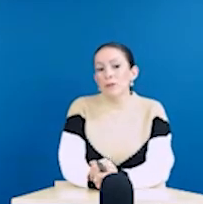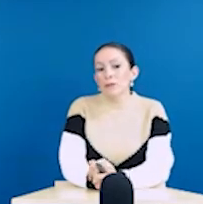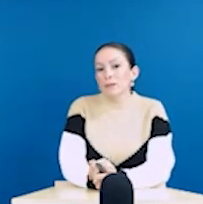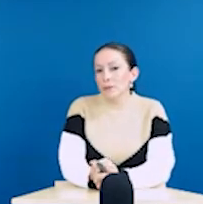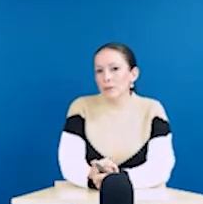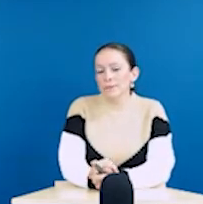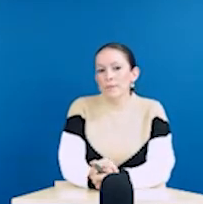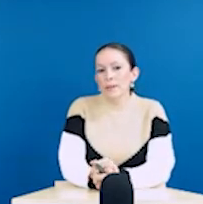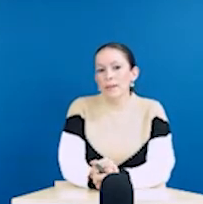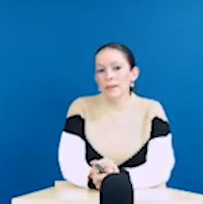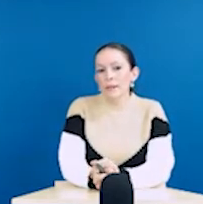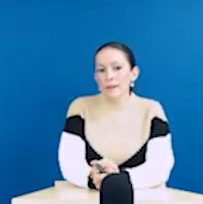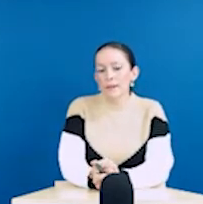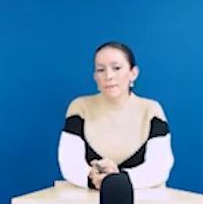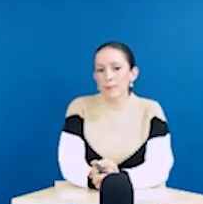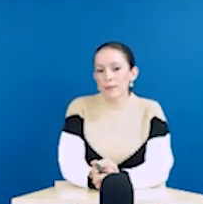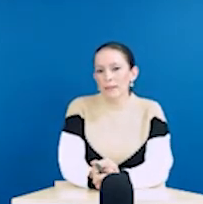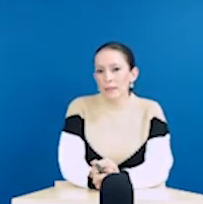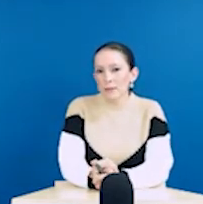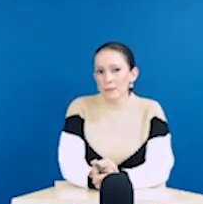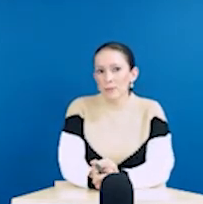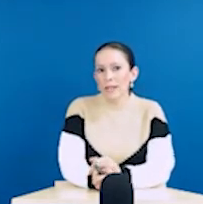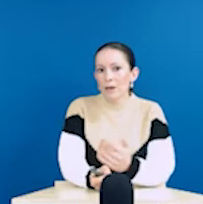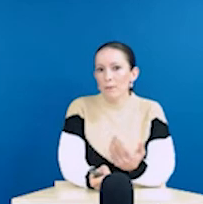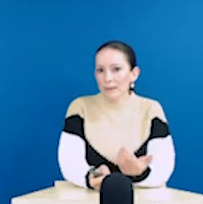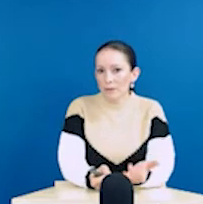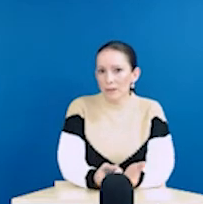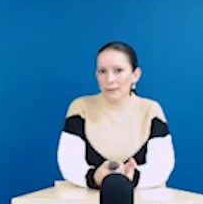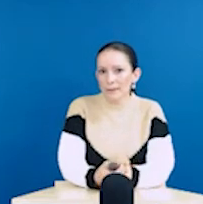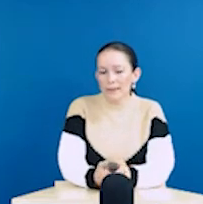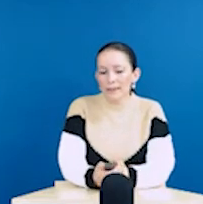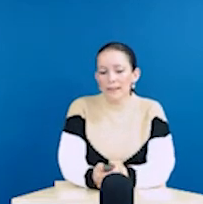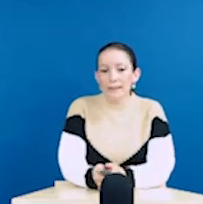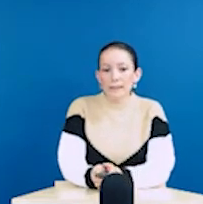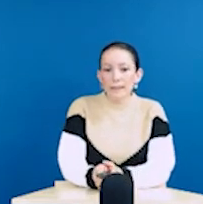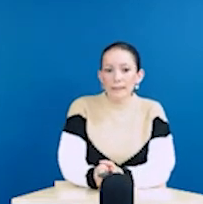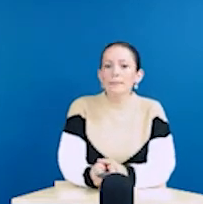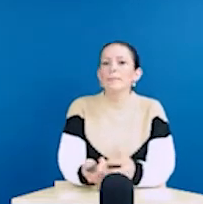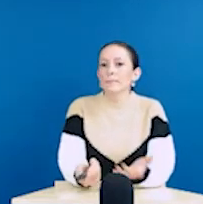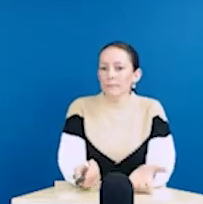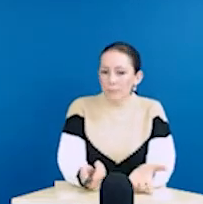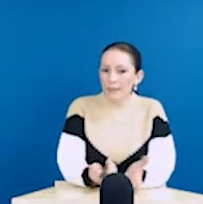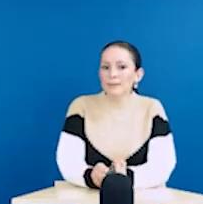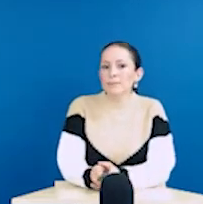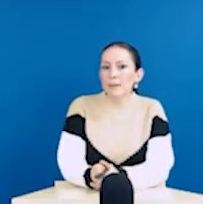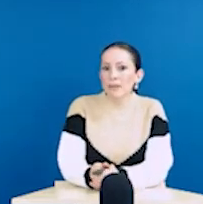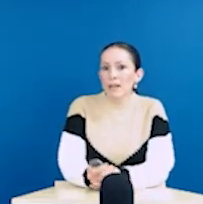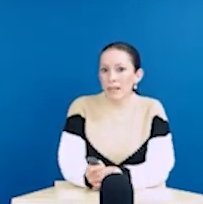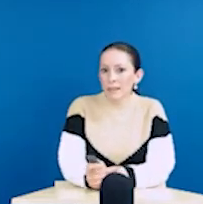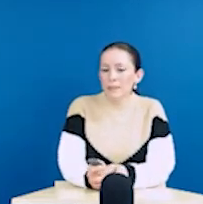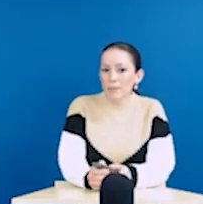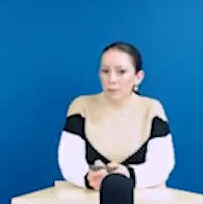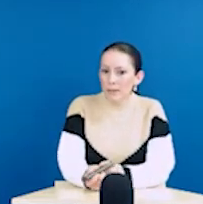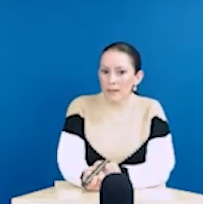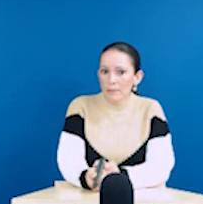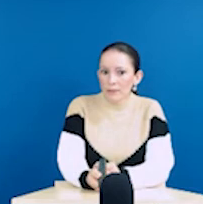tenemos alguna condición importante que tú en la conversación del paciente detectes, pues vamos a